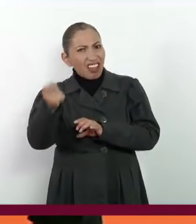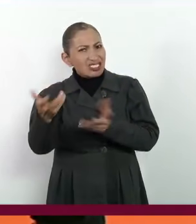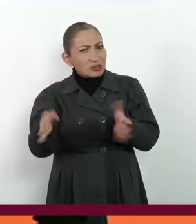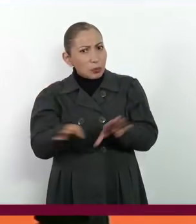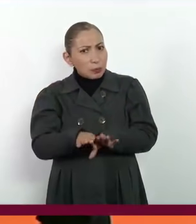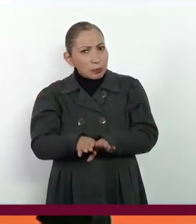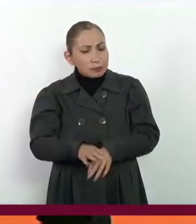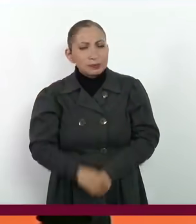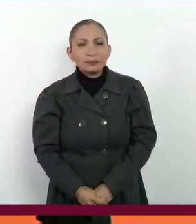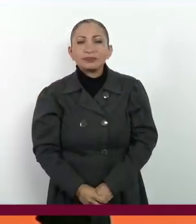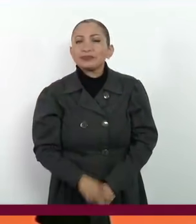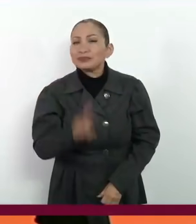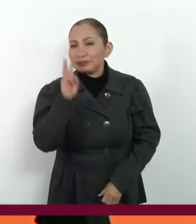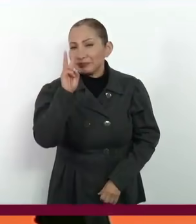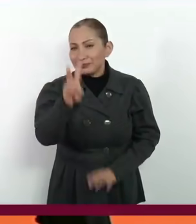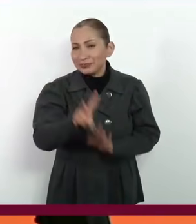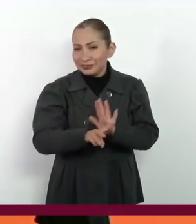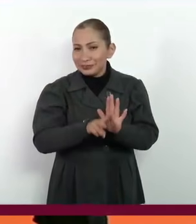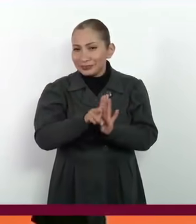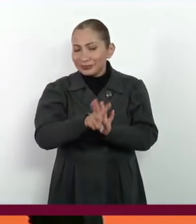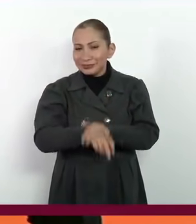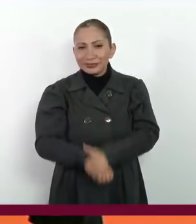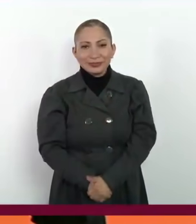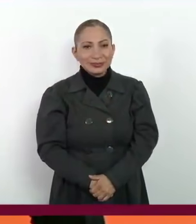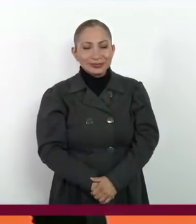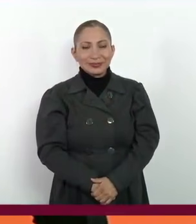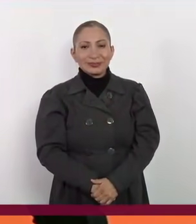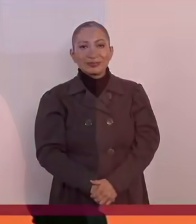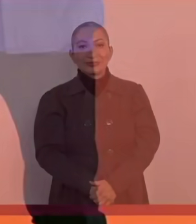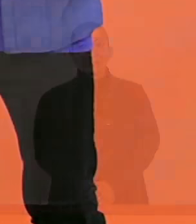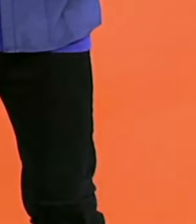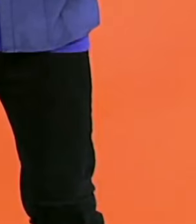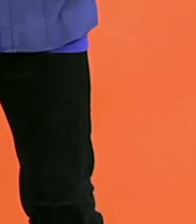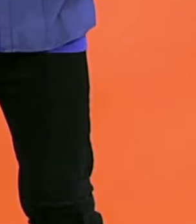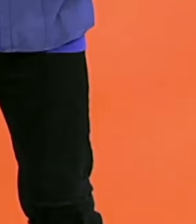saber cómo? ¡Véanlo en el siguiente video!